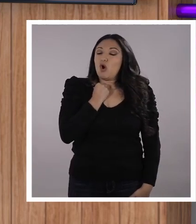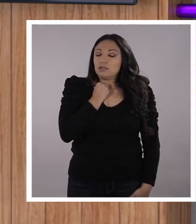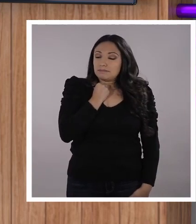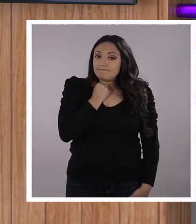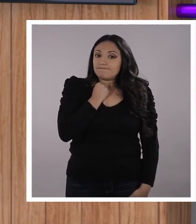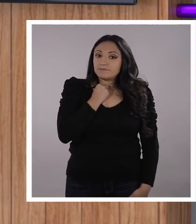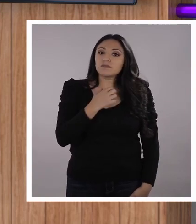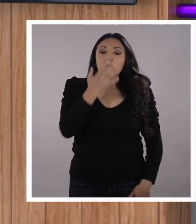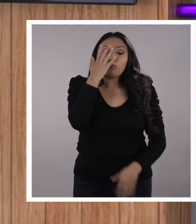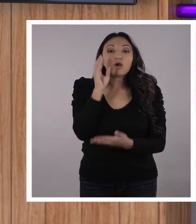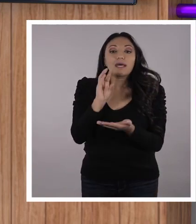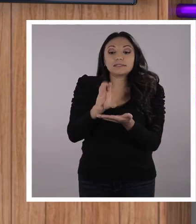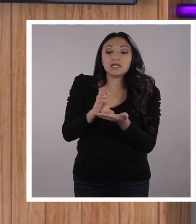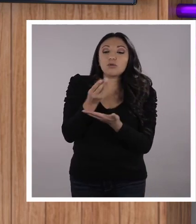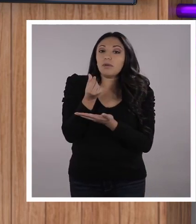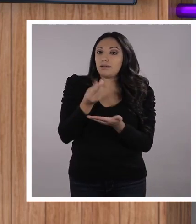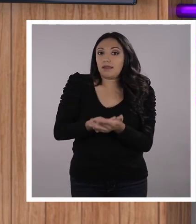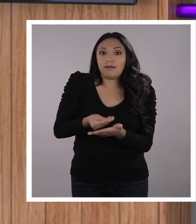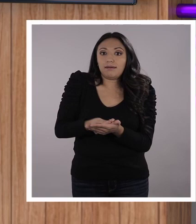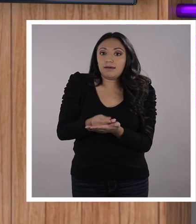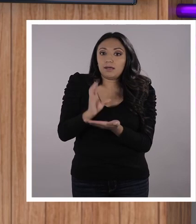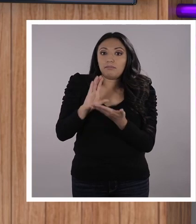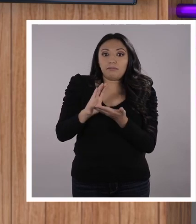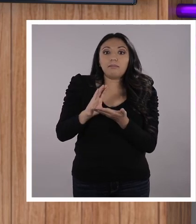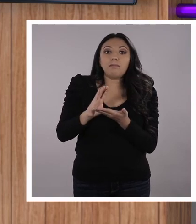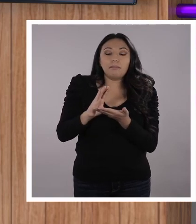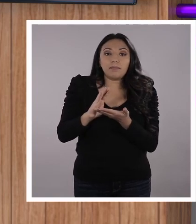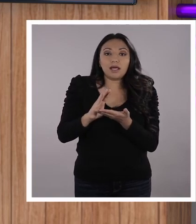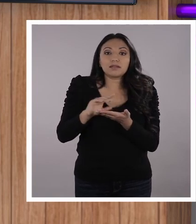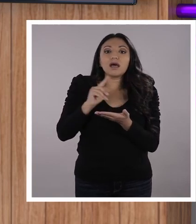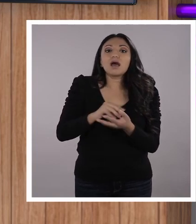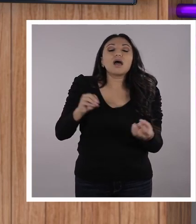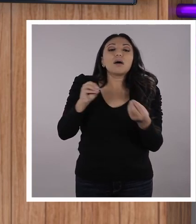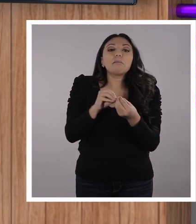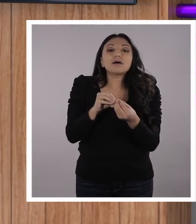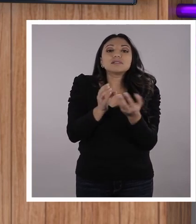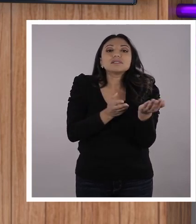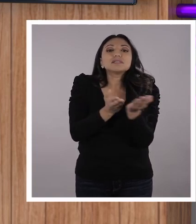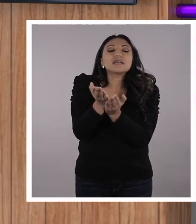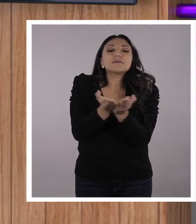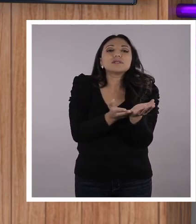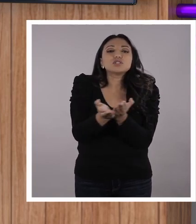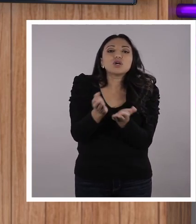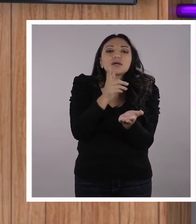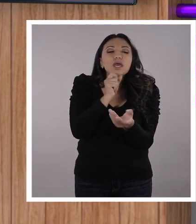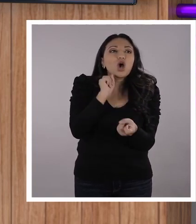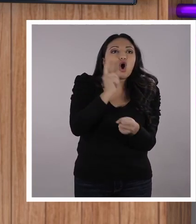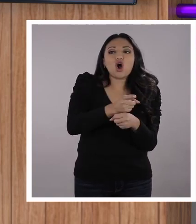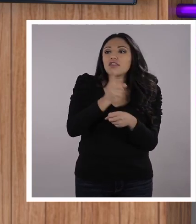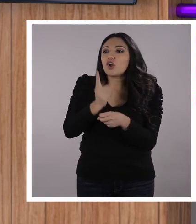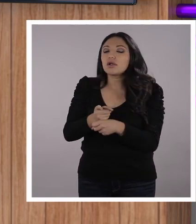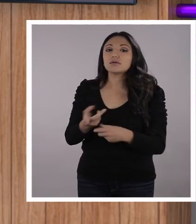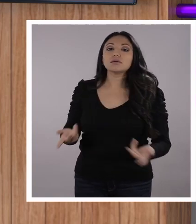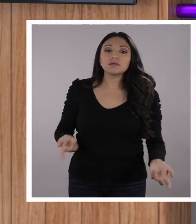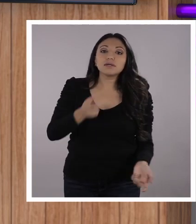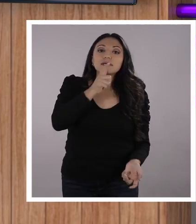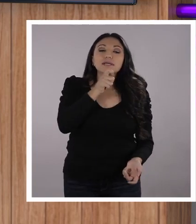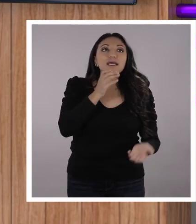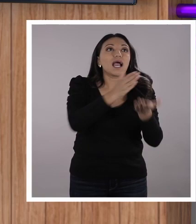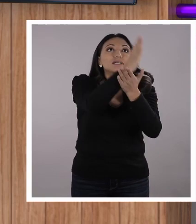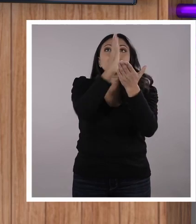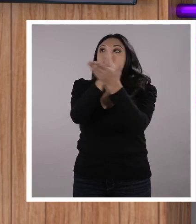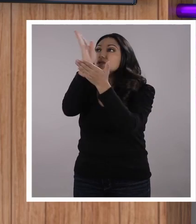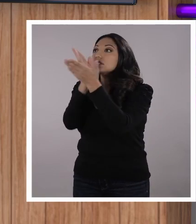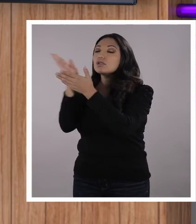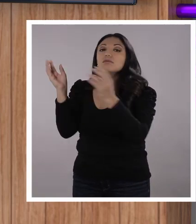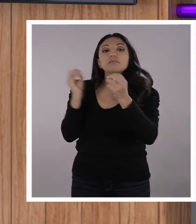Súper egoísta. ¿Por qué? Porque el centro es el dinero. Entonces, ¿quién es el que sirve aquí? ¿Quién es el que más... acceso